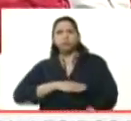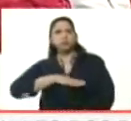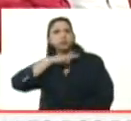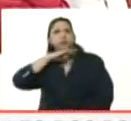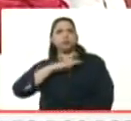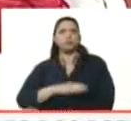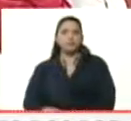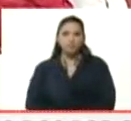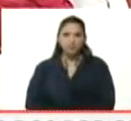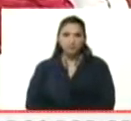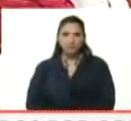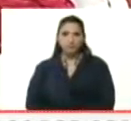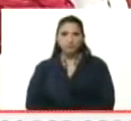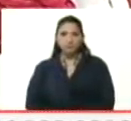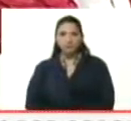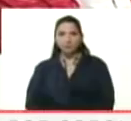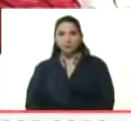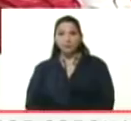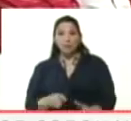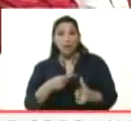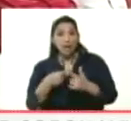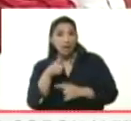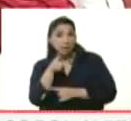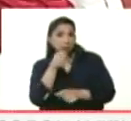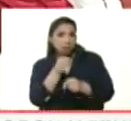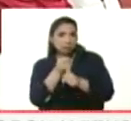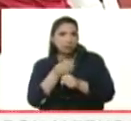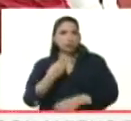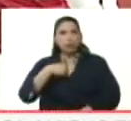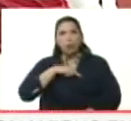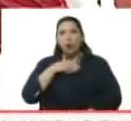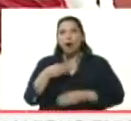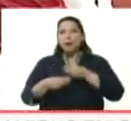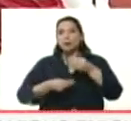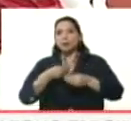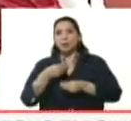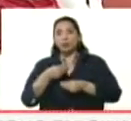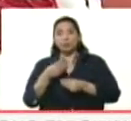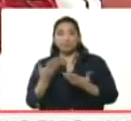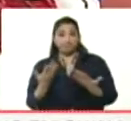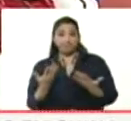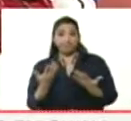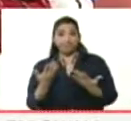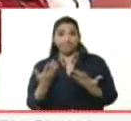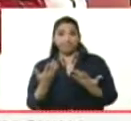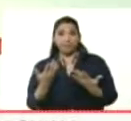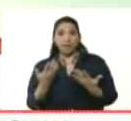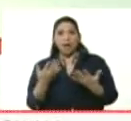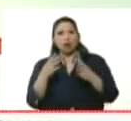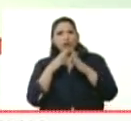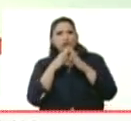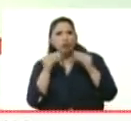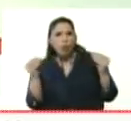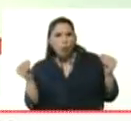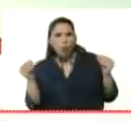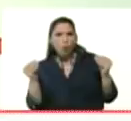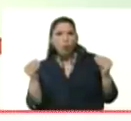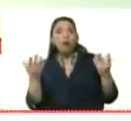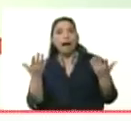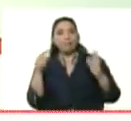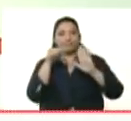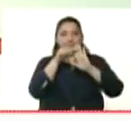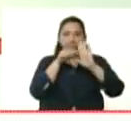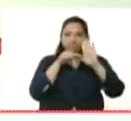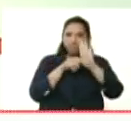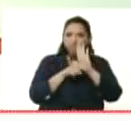cartografiados. ¿Sí? Entonces, ese trabajo lo estamos haciendo nosotros. Porque nos sirve para todos los fines de la revolución.